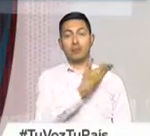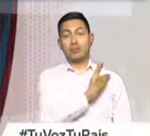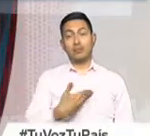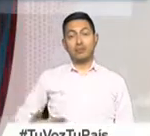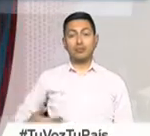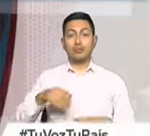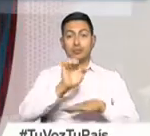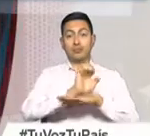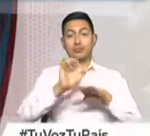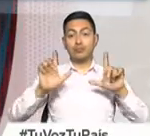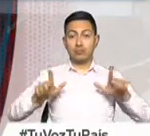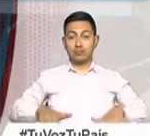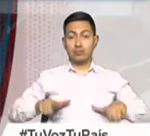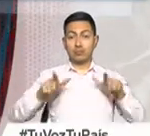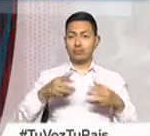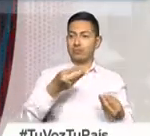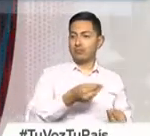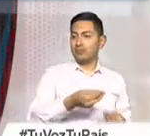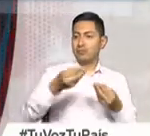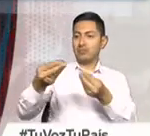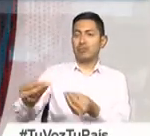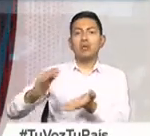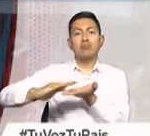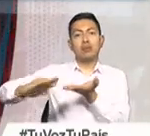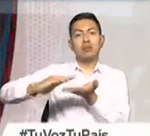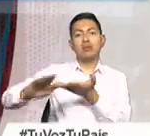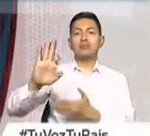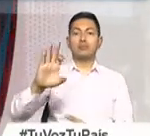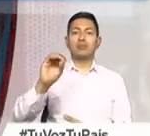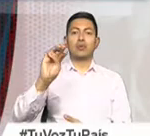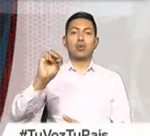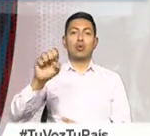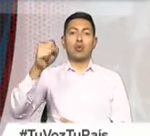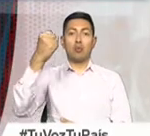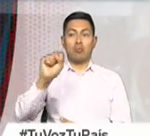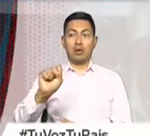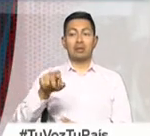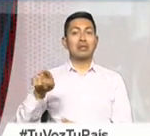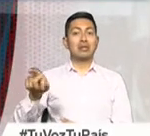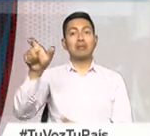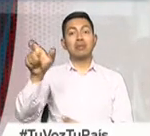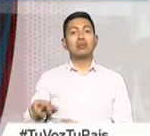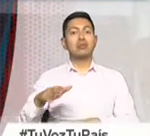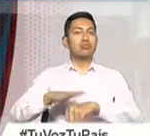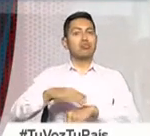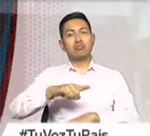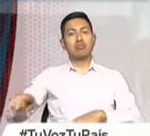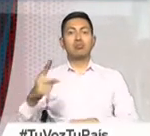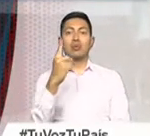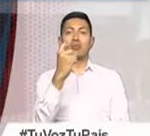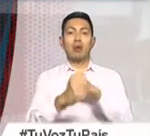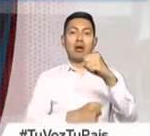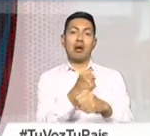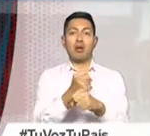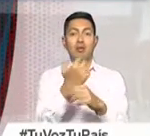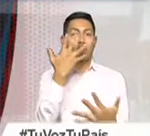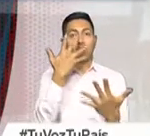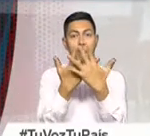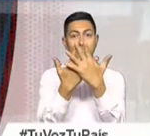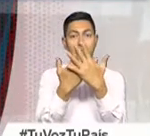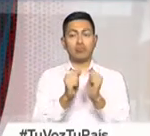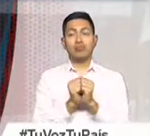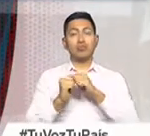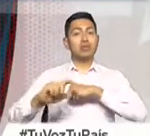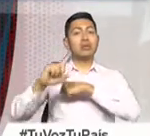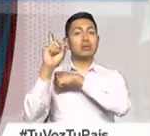Moreno, otorgó esta tarde el indulto a Tomás Felipe Jimpiquit, quien enfrentaba una pena de un año de privación de libertad. La